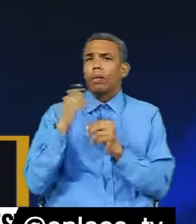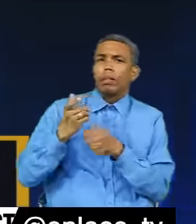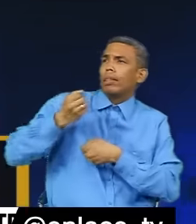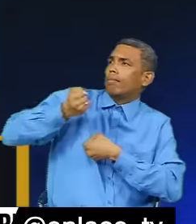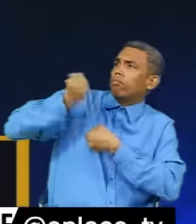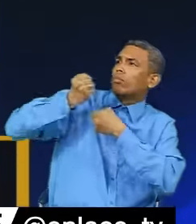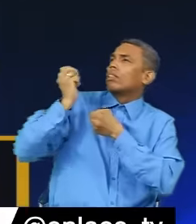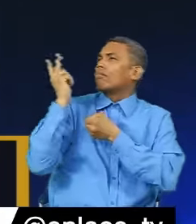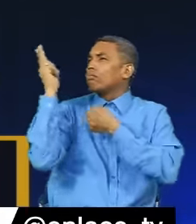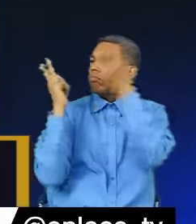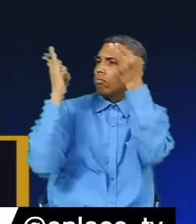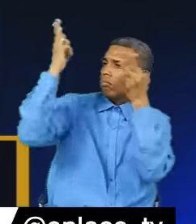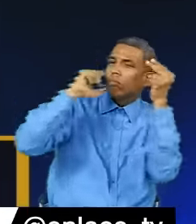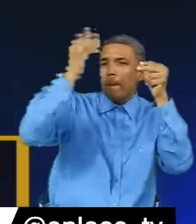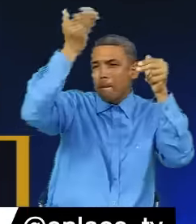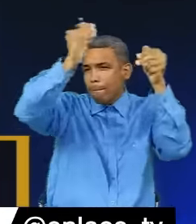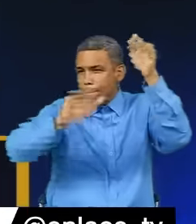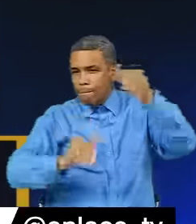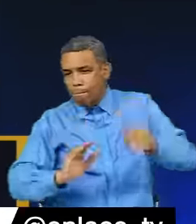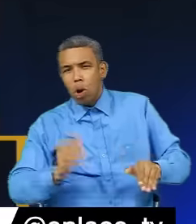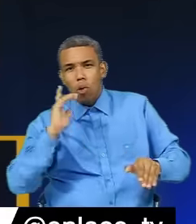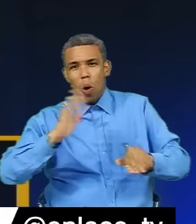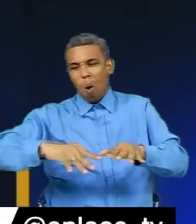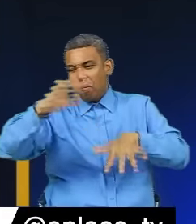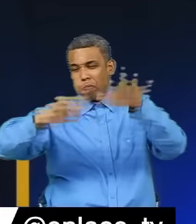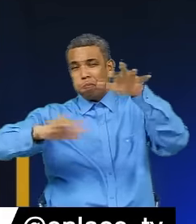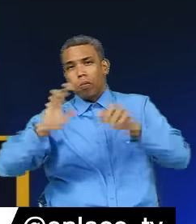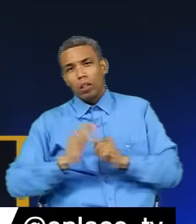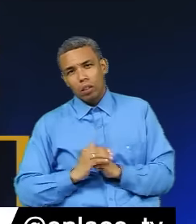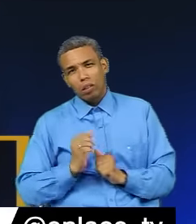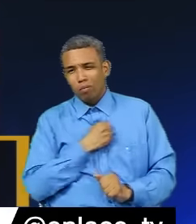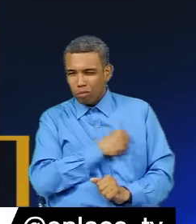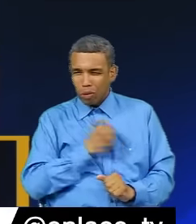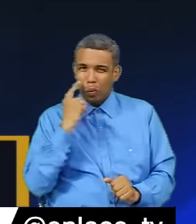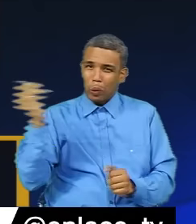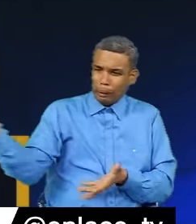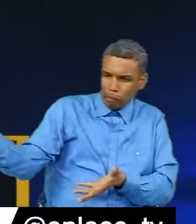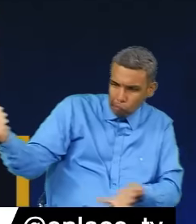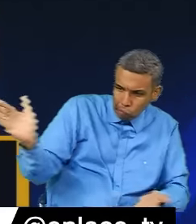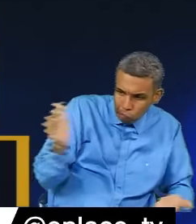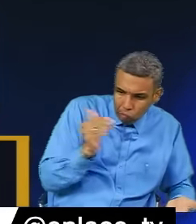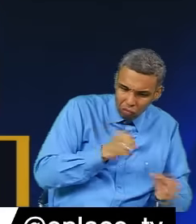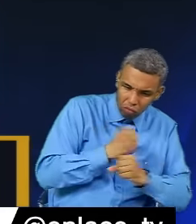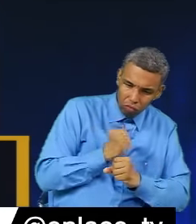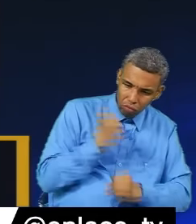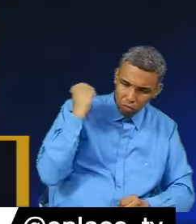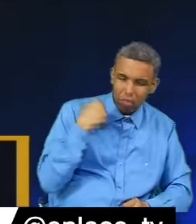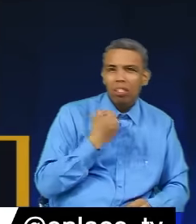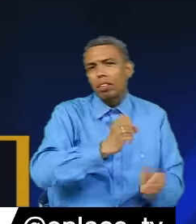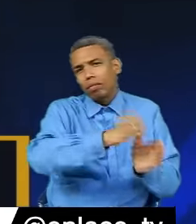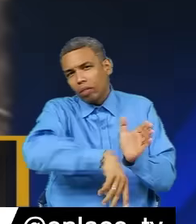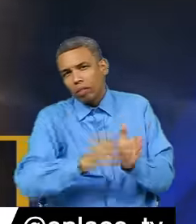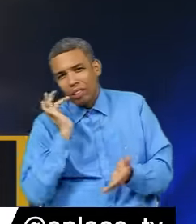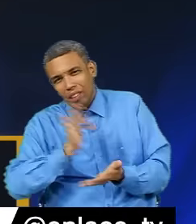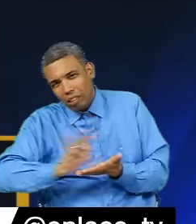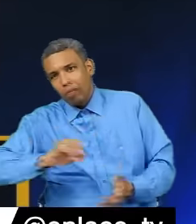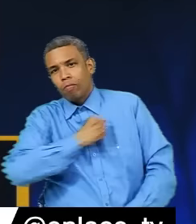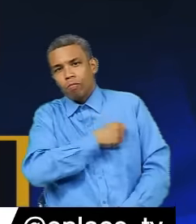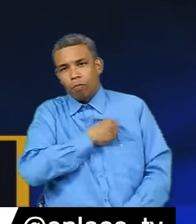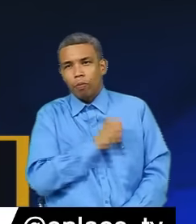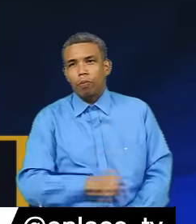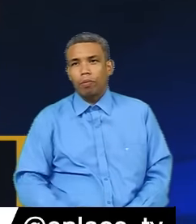basura en el sector y prestándose como foco de consumidores de drogas y ladrones. Piden retiro de los residuos del lugar. Y